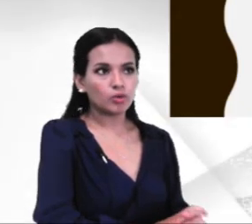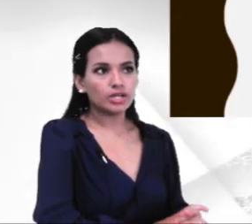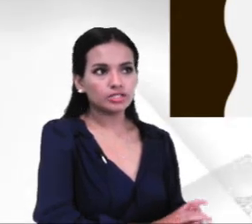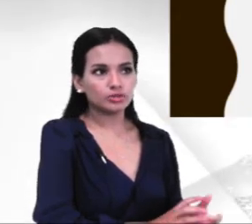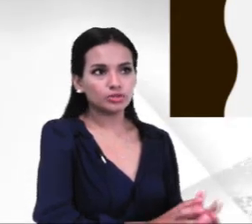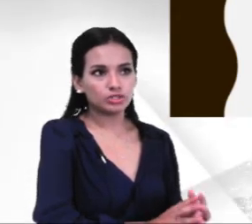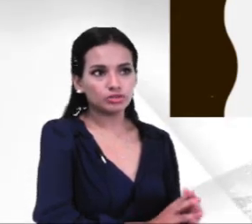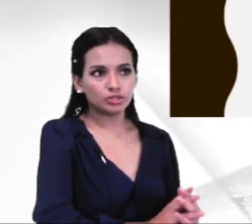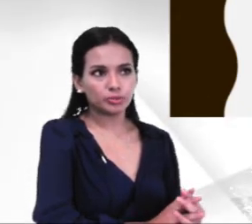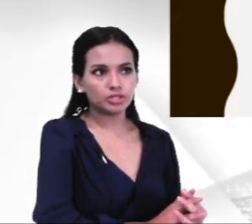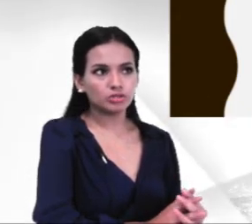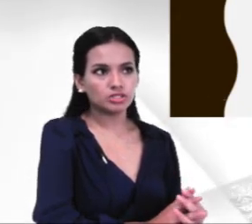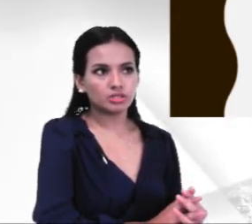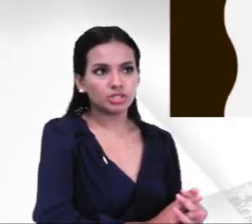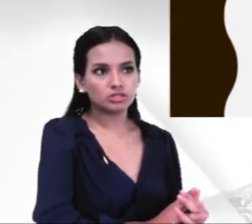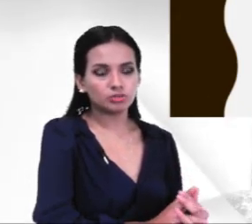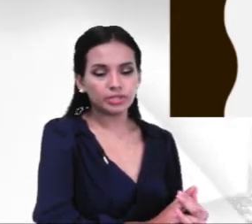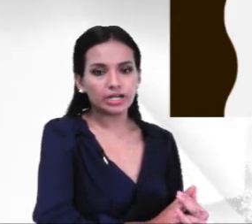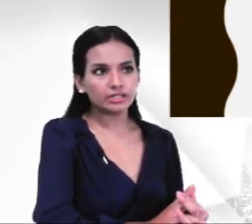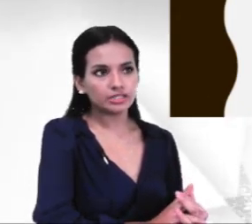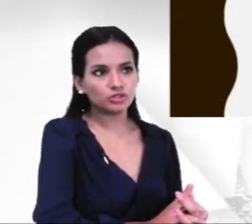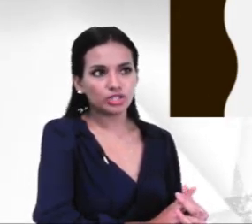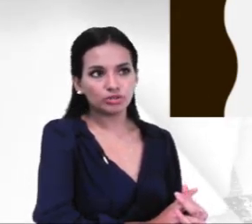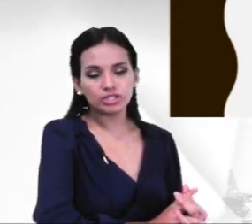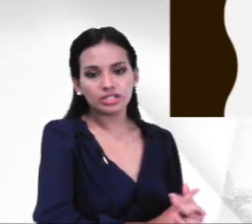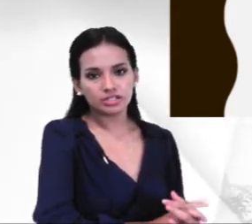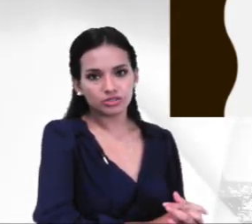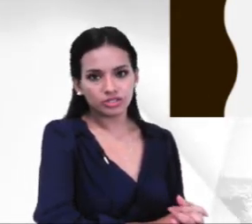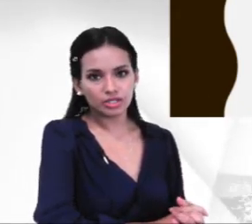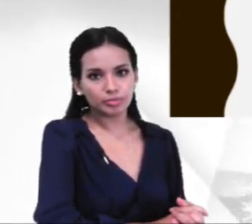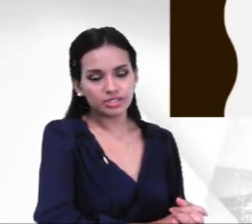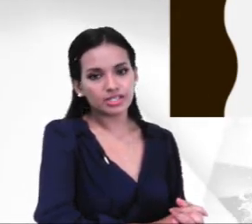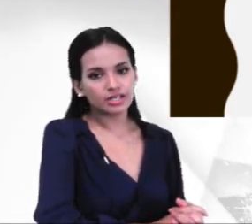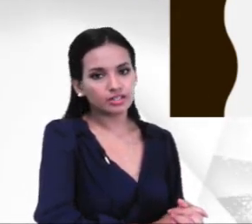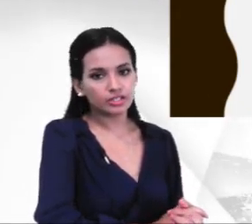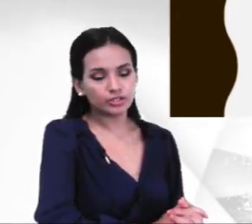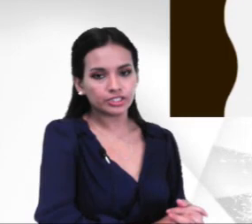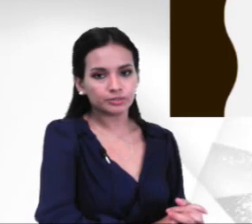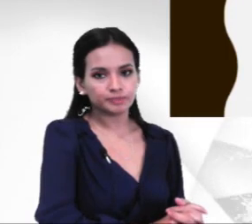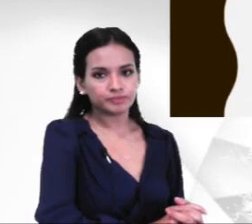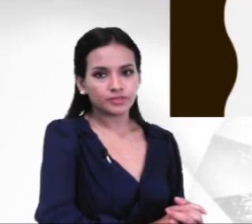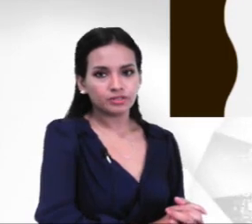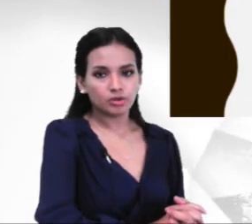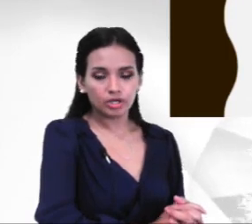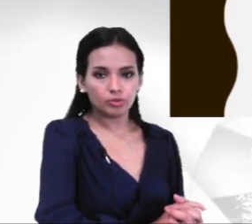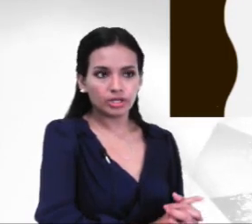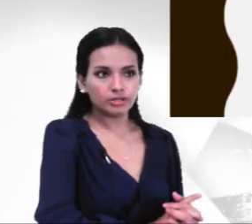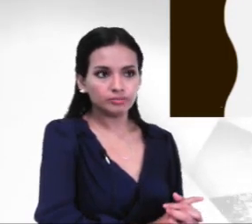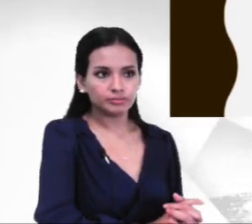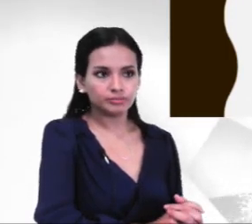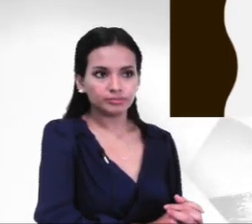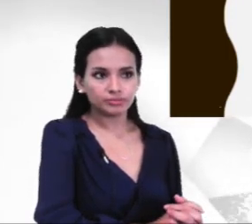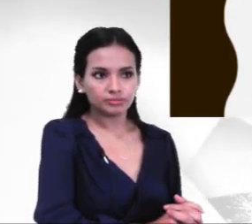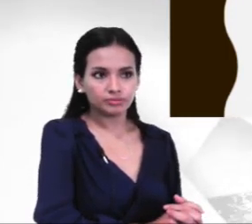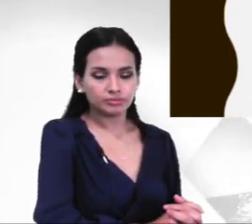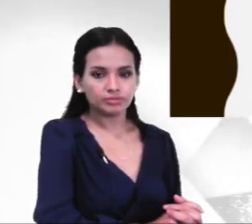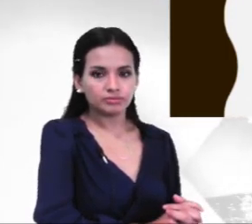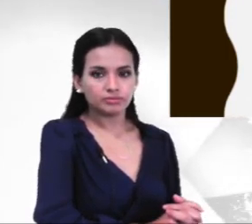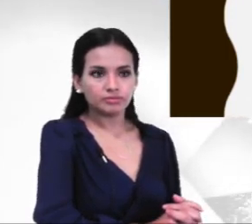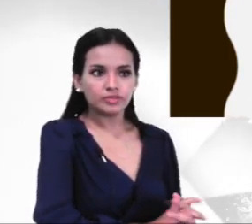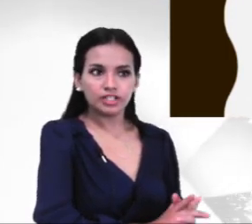cuáles son los cinco tipos de ecosistemas tropicales estudiados en las sesiones de aprendizaje anteriores lo recuerdan